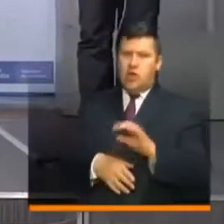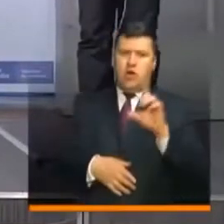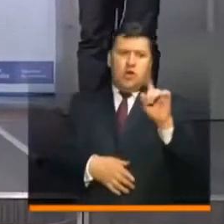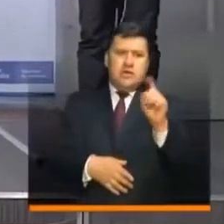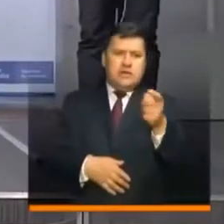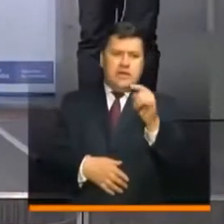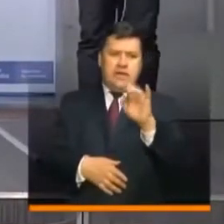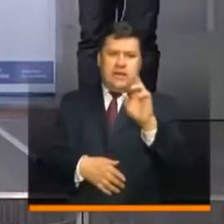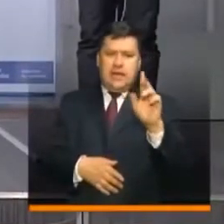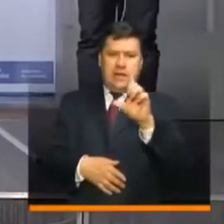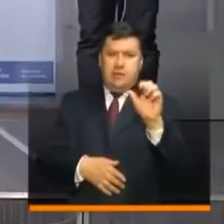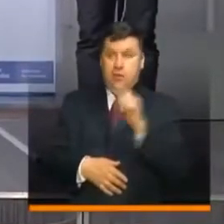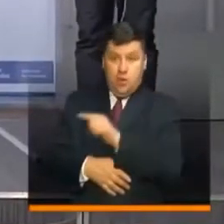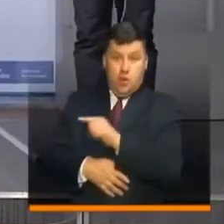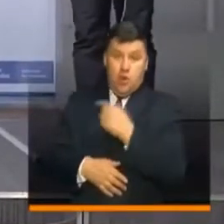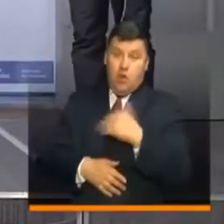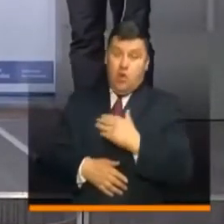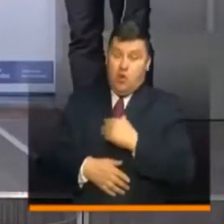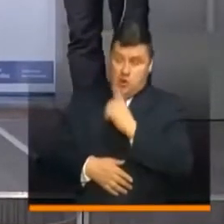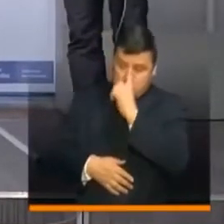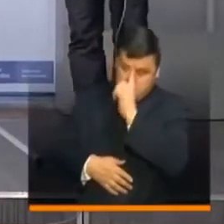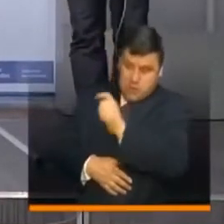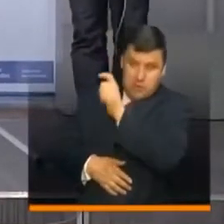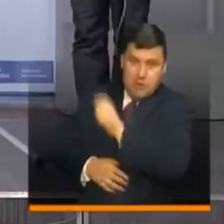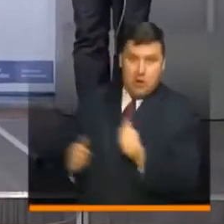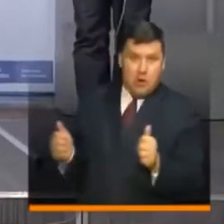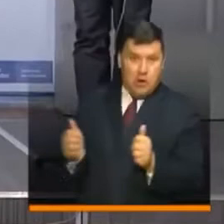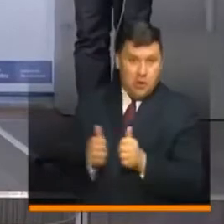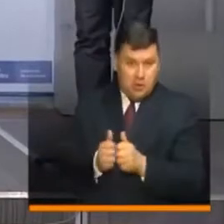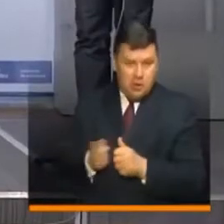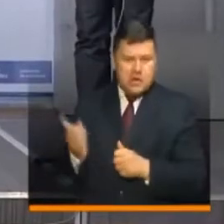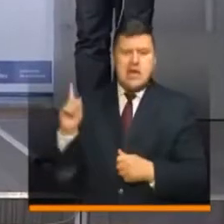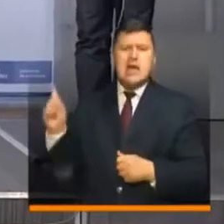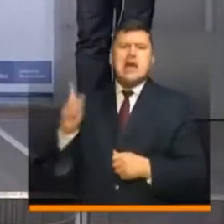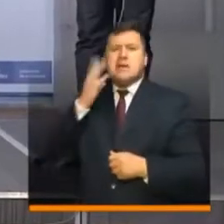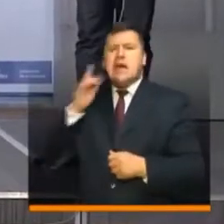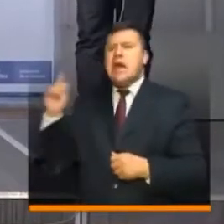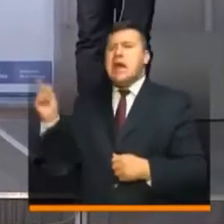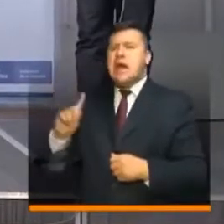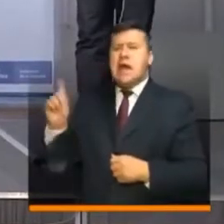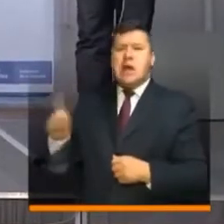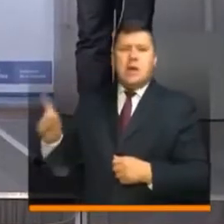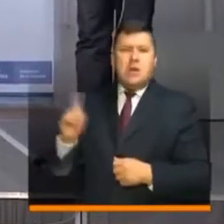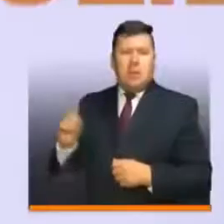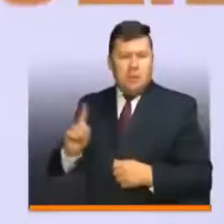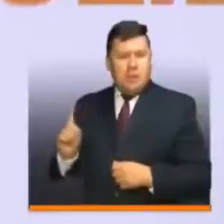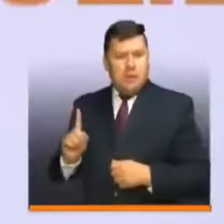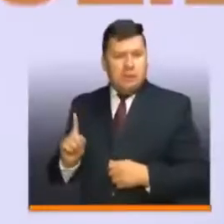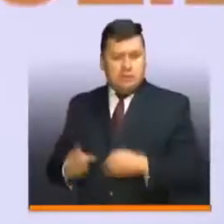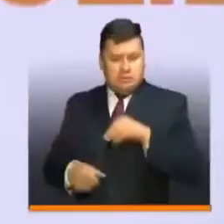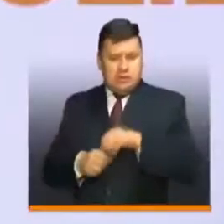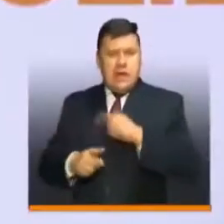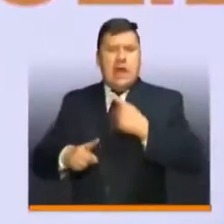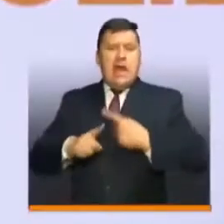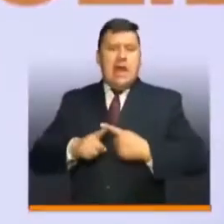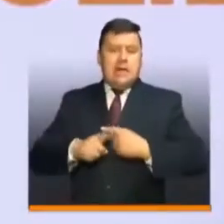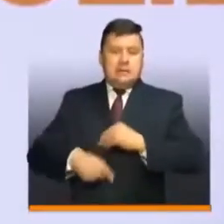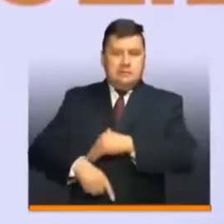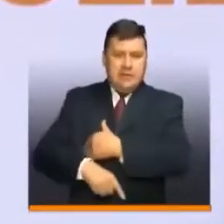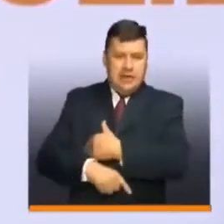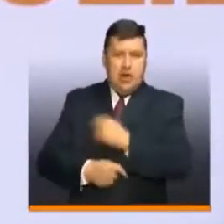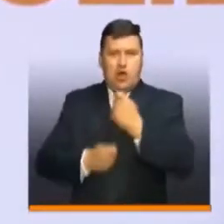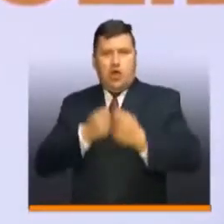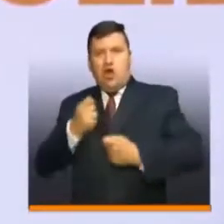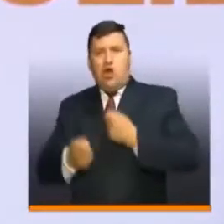platas y repito para nosotros es un gran privilegio no solamente por toda su trayectoria pública como ex ministro de comercio exterior